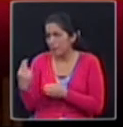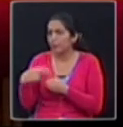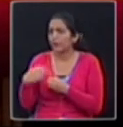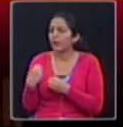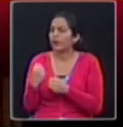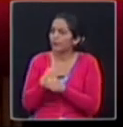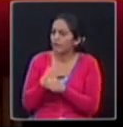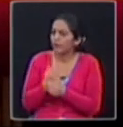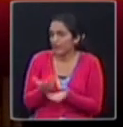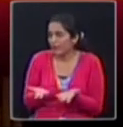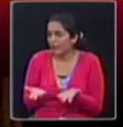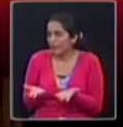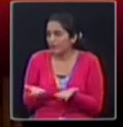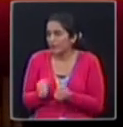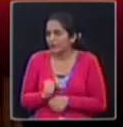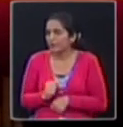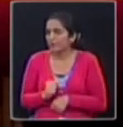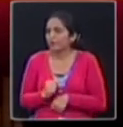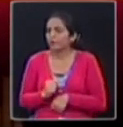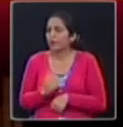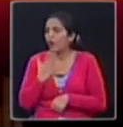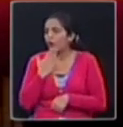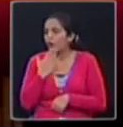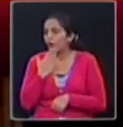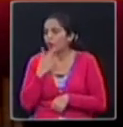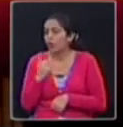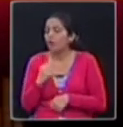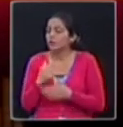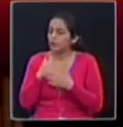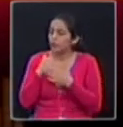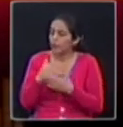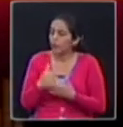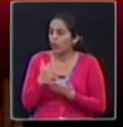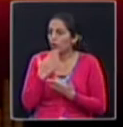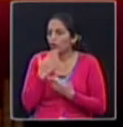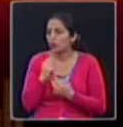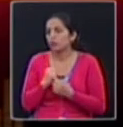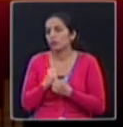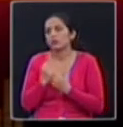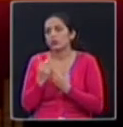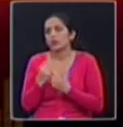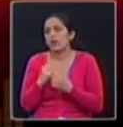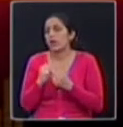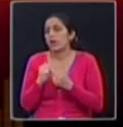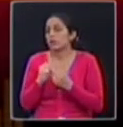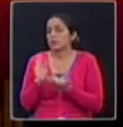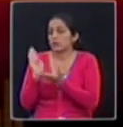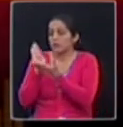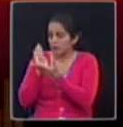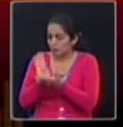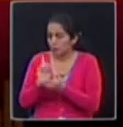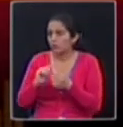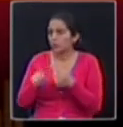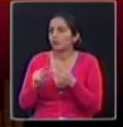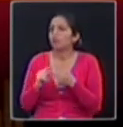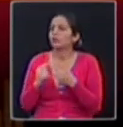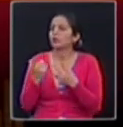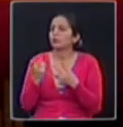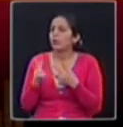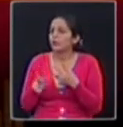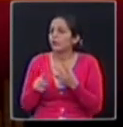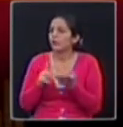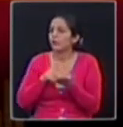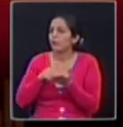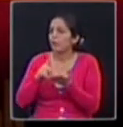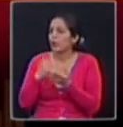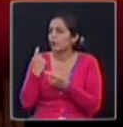va a trabajar, que es lo que buscamos. Va a trabajar con seguridad social, va a trabajar con décimos, va a trabajar respetando todos los derechos. Pero tenemos